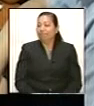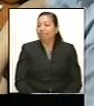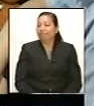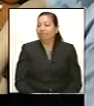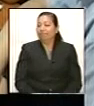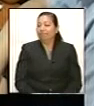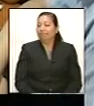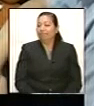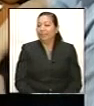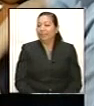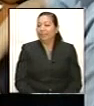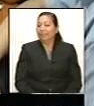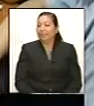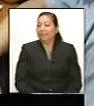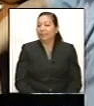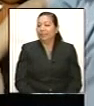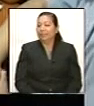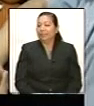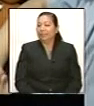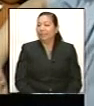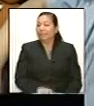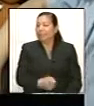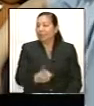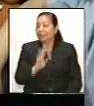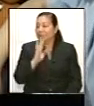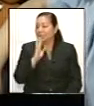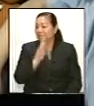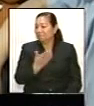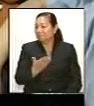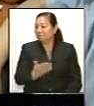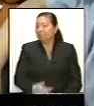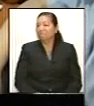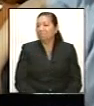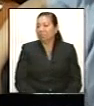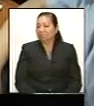Muchas gracias. Sí, como ustedes dicen.